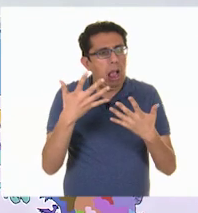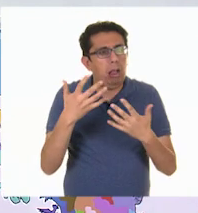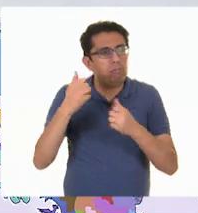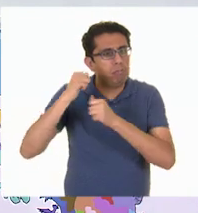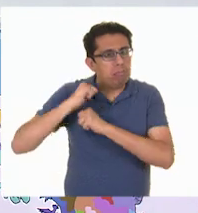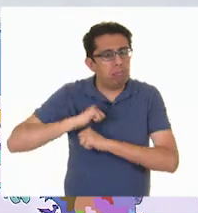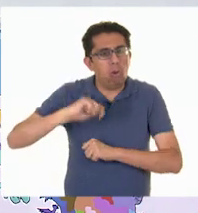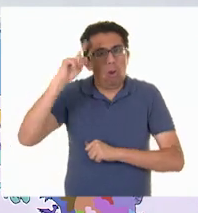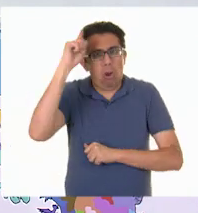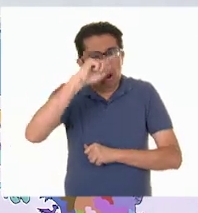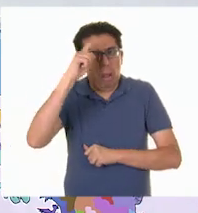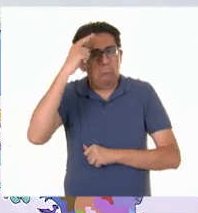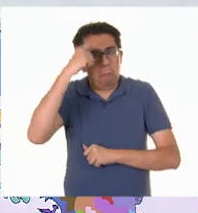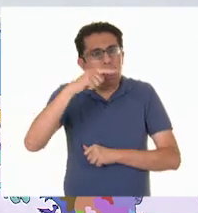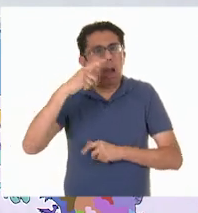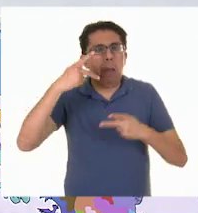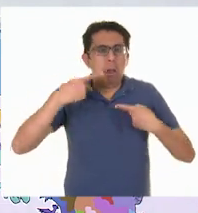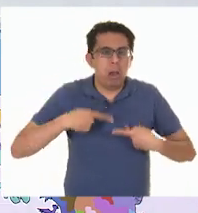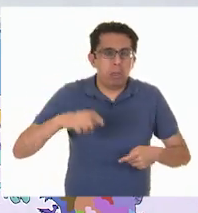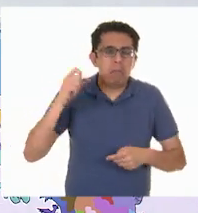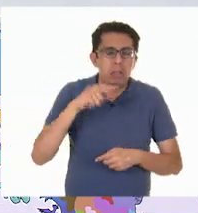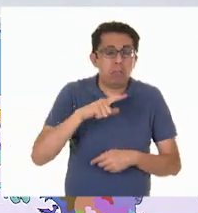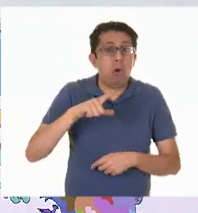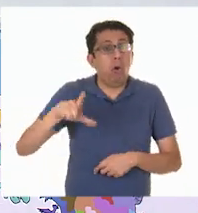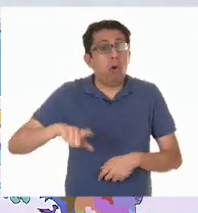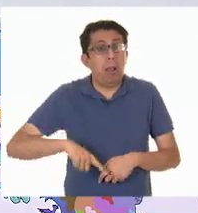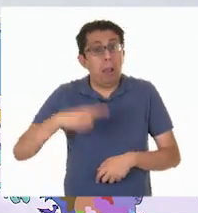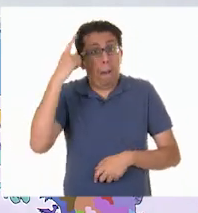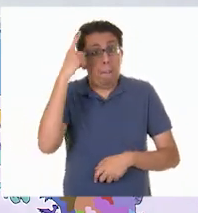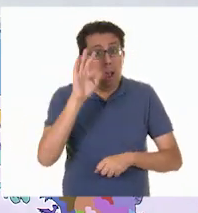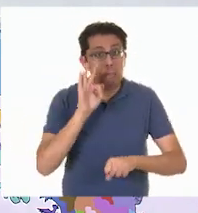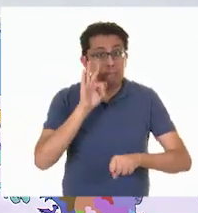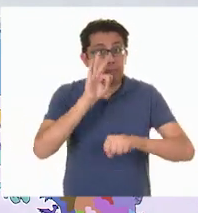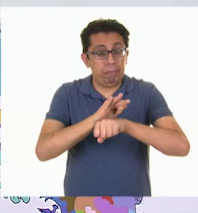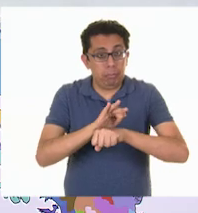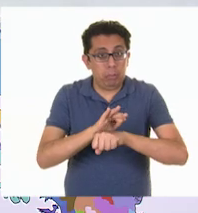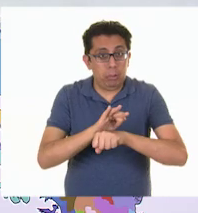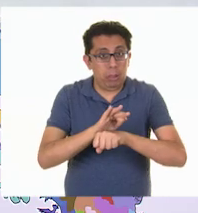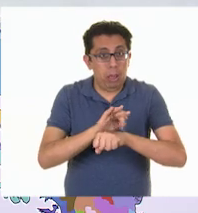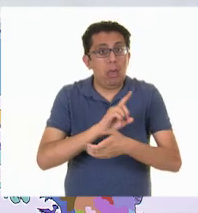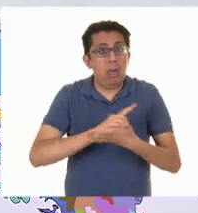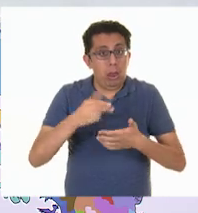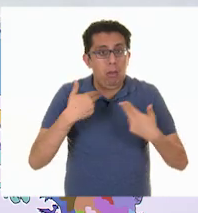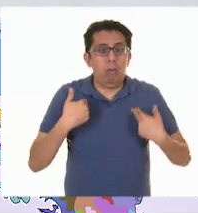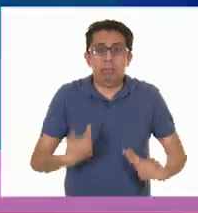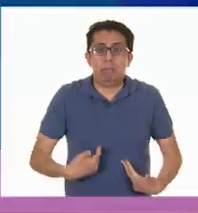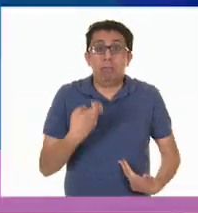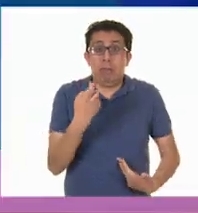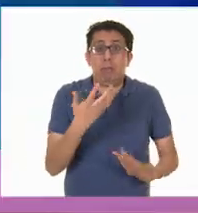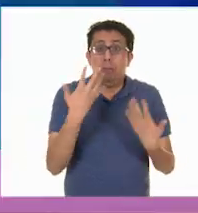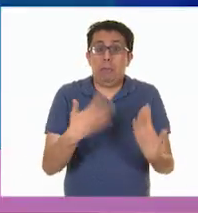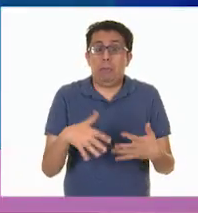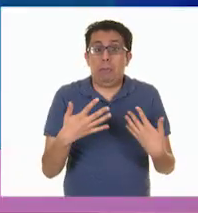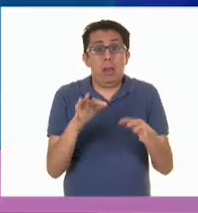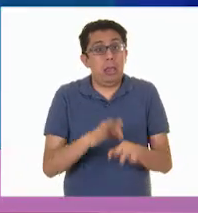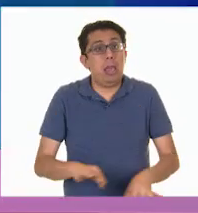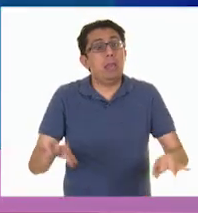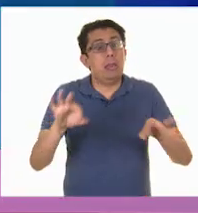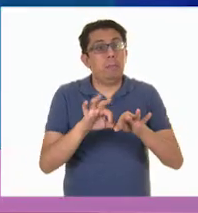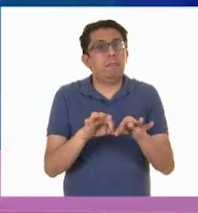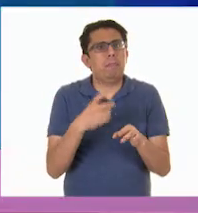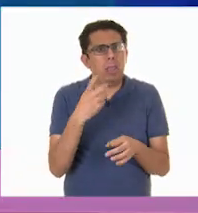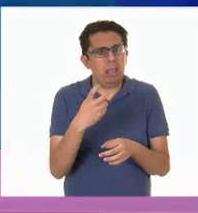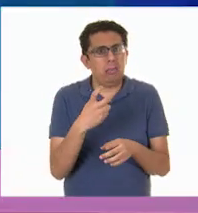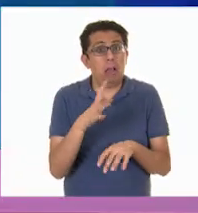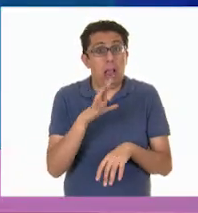personas como al Estado en materia de defensa de derechos humanos son de gran importancia. Hay más casos de